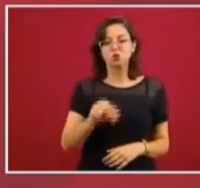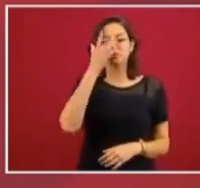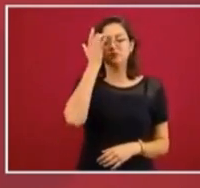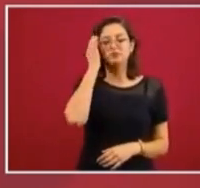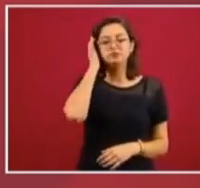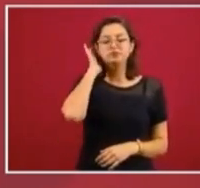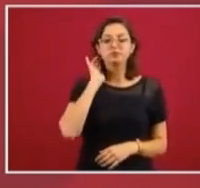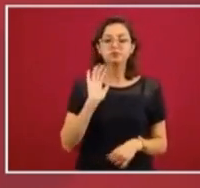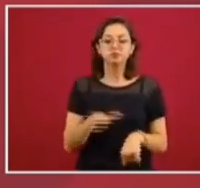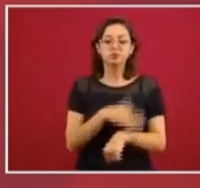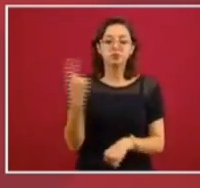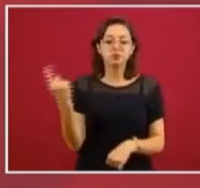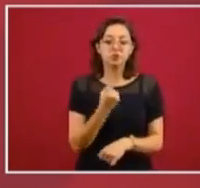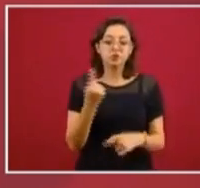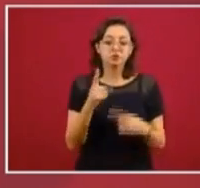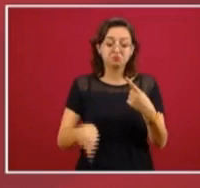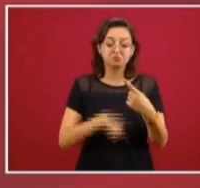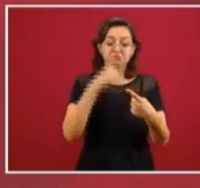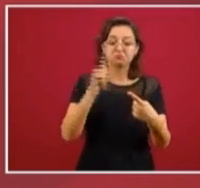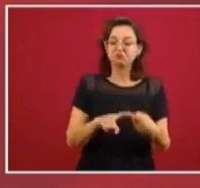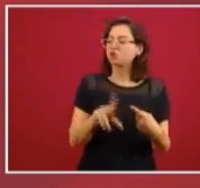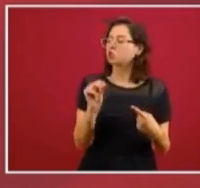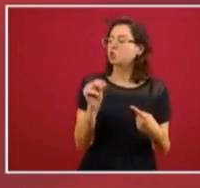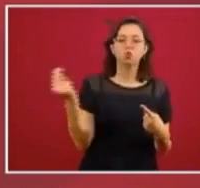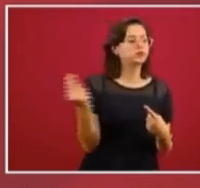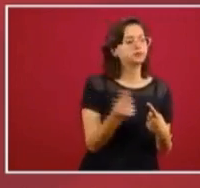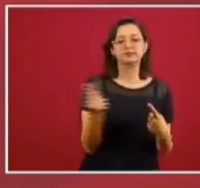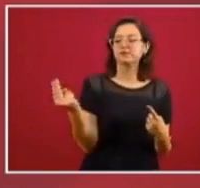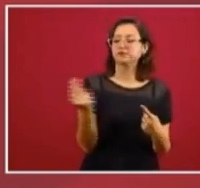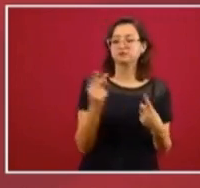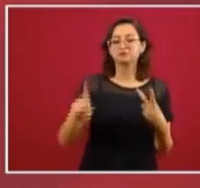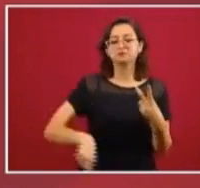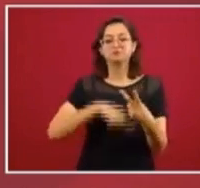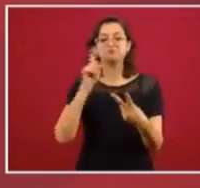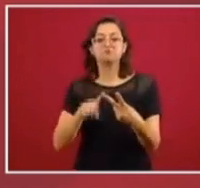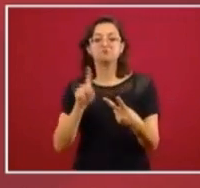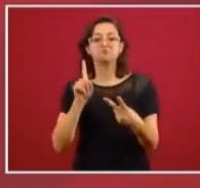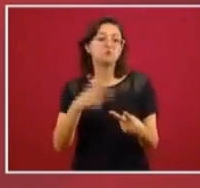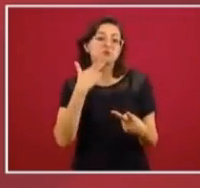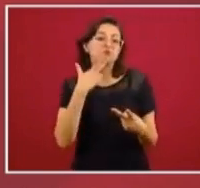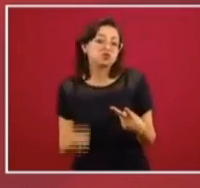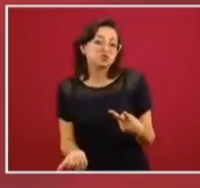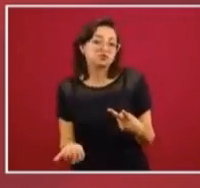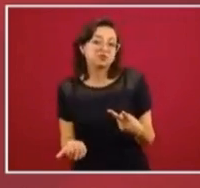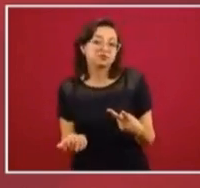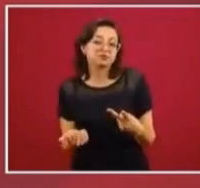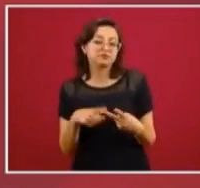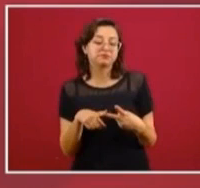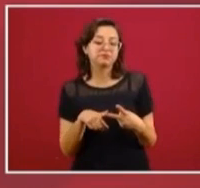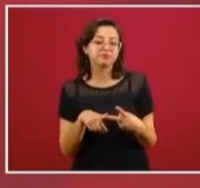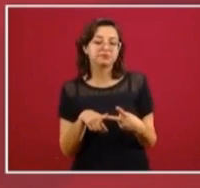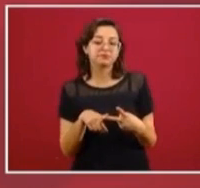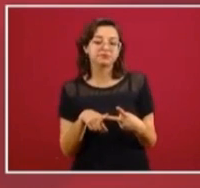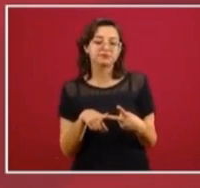Porque la consideramos, por un lado, innecesaria y, por el otro lado, inconveniente.